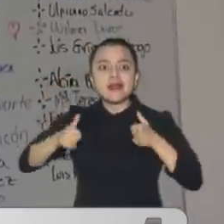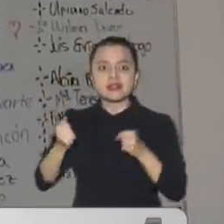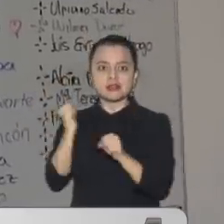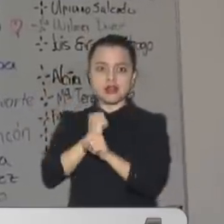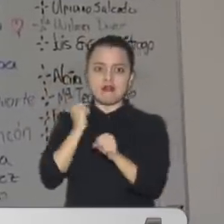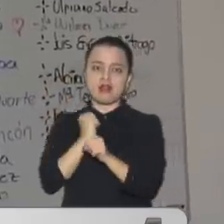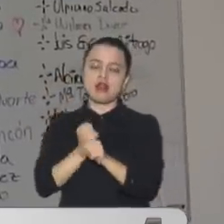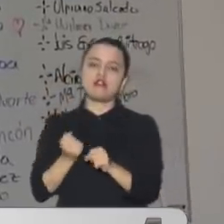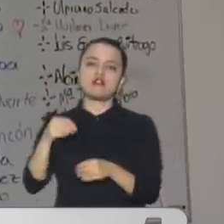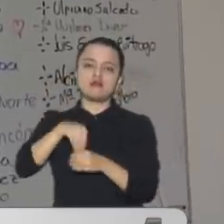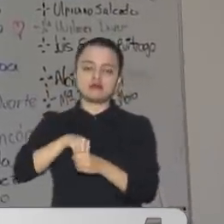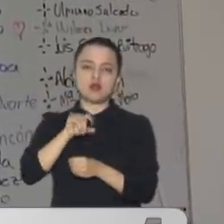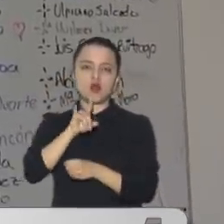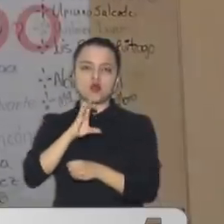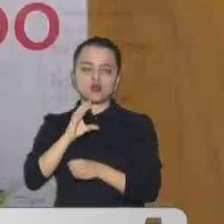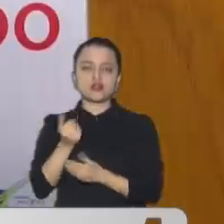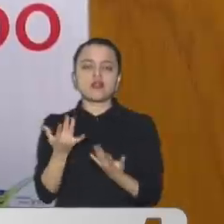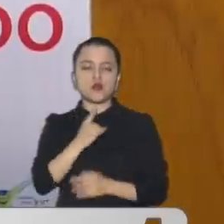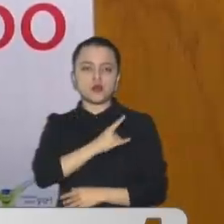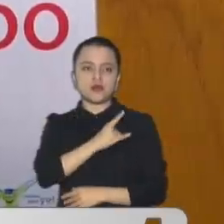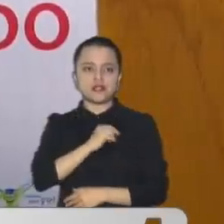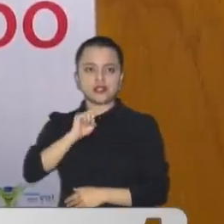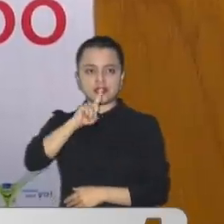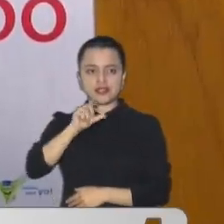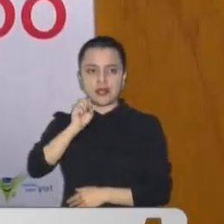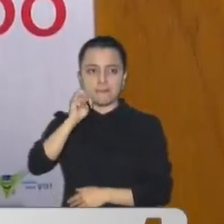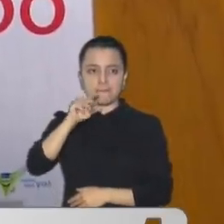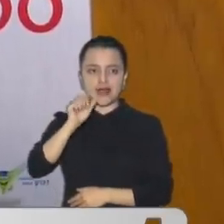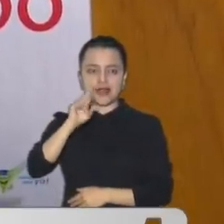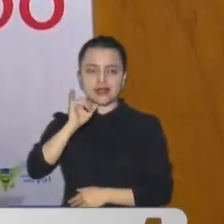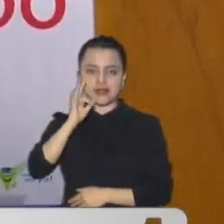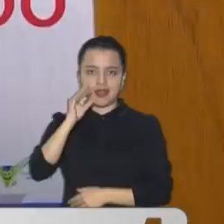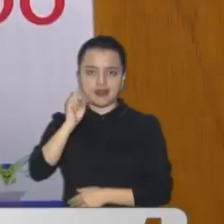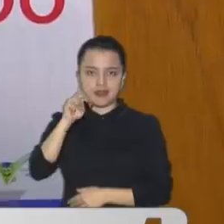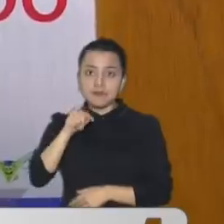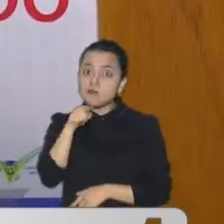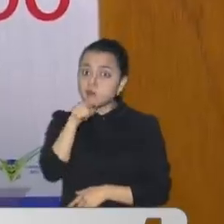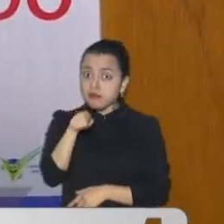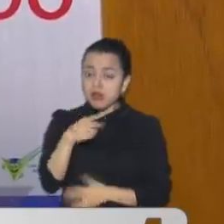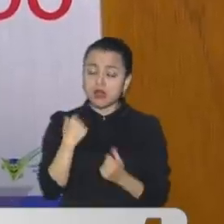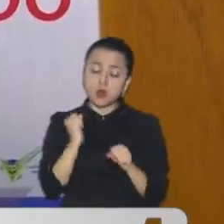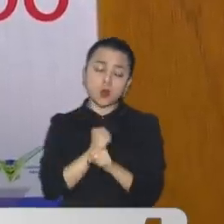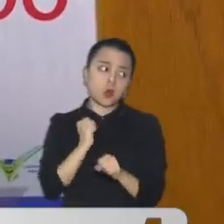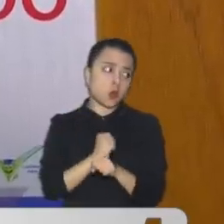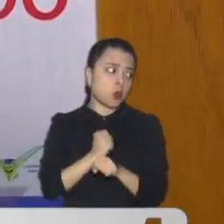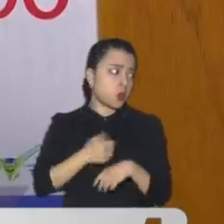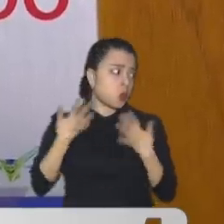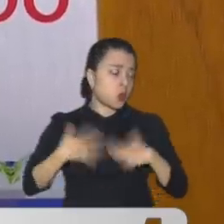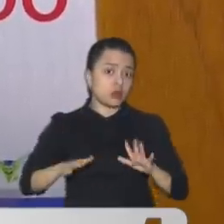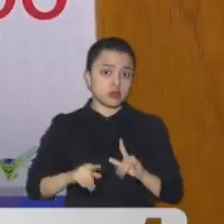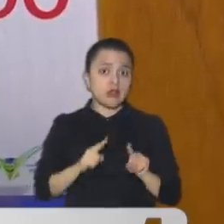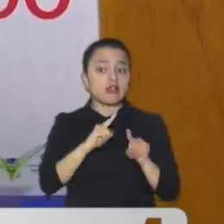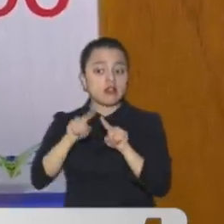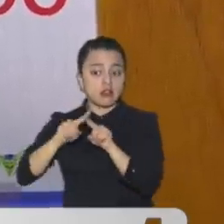cuidados intensivos en el Hospital Universitario de La Samaritana. Allí ha atendido distintos